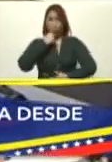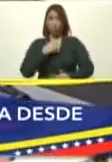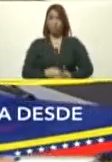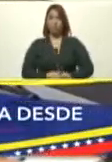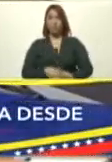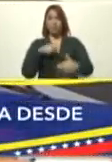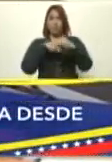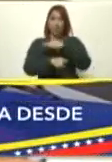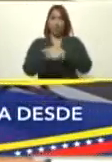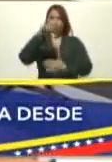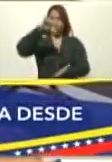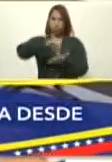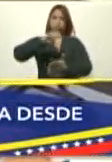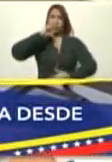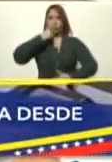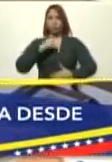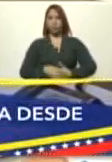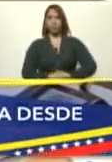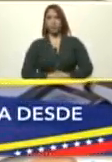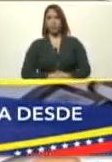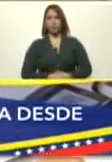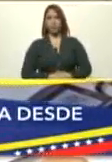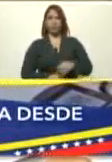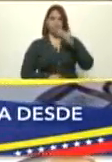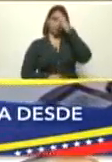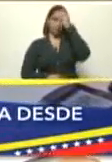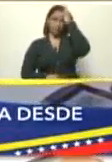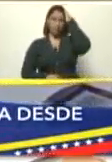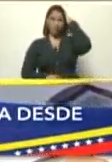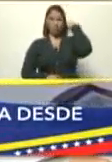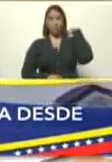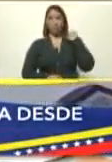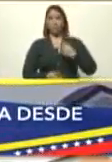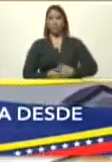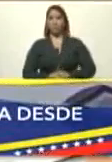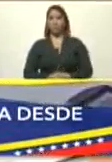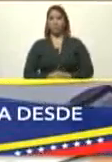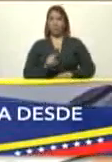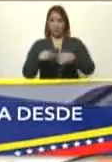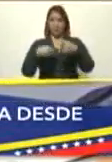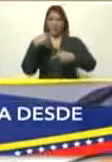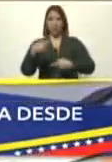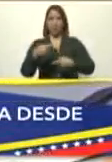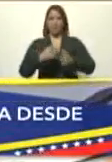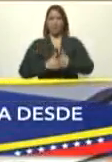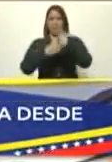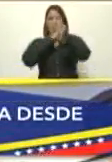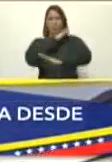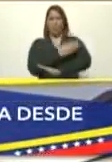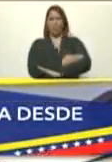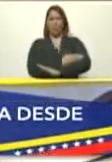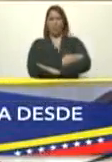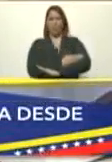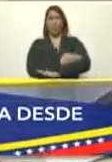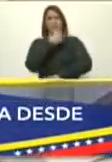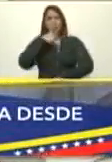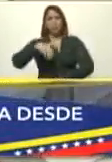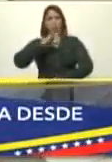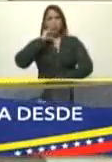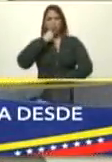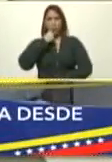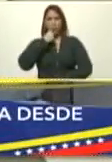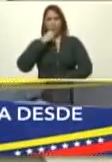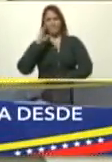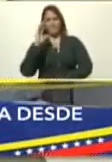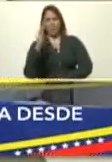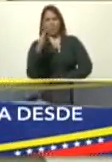entraron a Moscú, y luego el heroico, valiente y patriota pueblo ruso les dio una